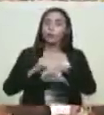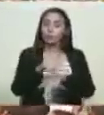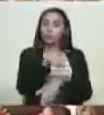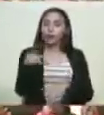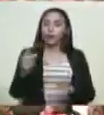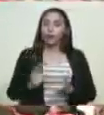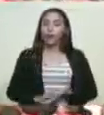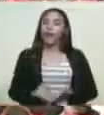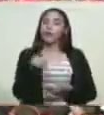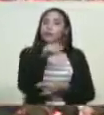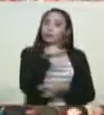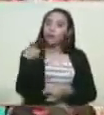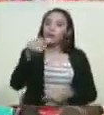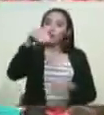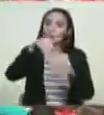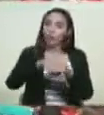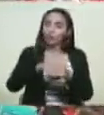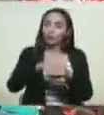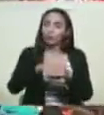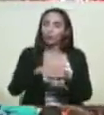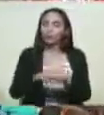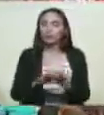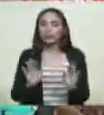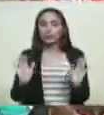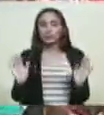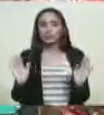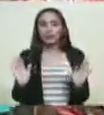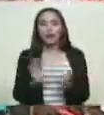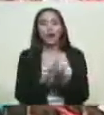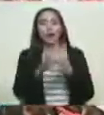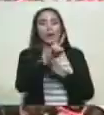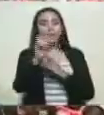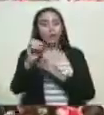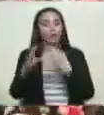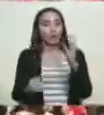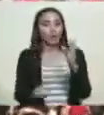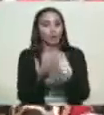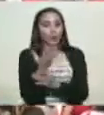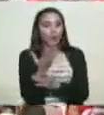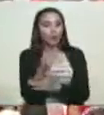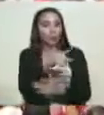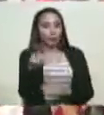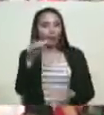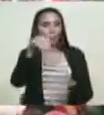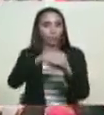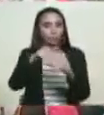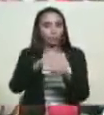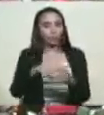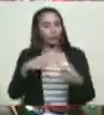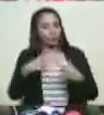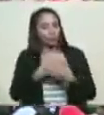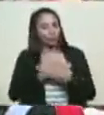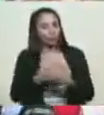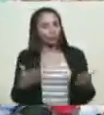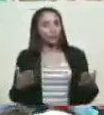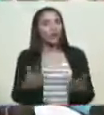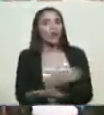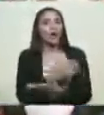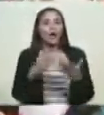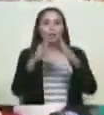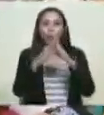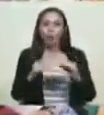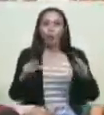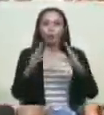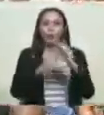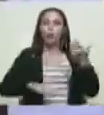ustedes salen a votar el 20 de mayo, yo les juro que les traeré